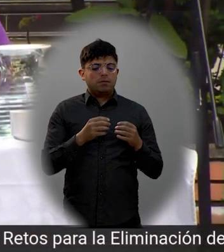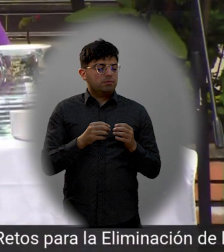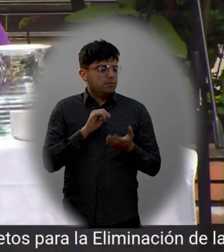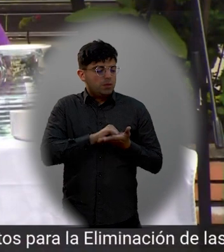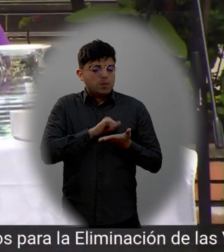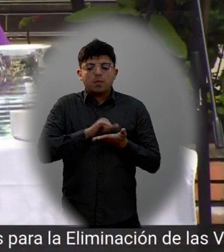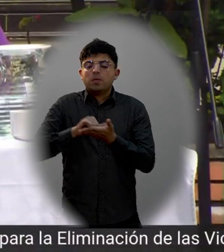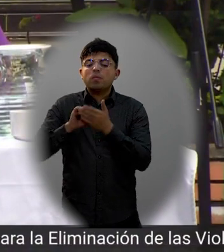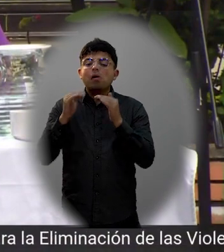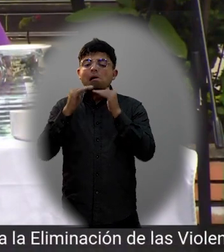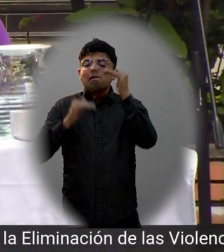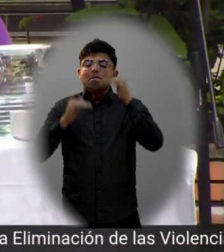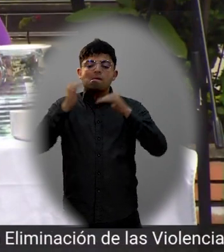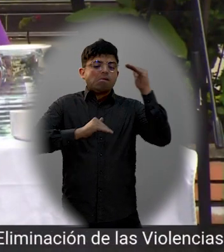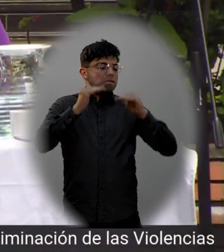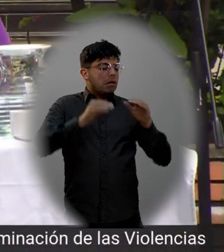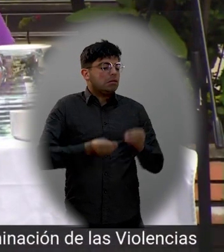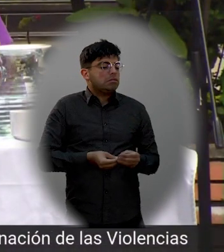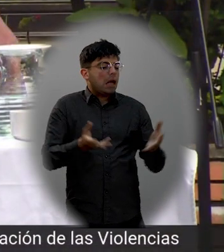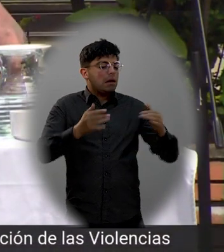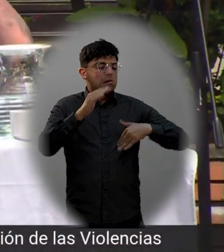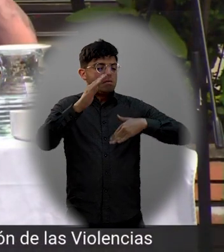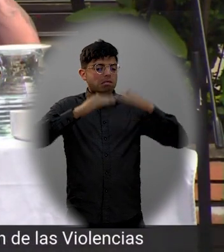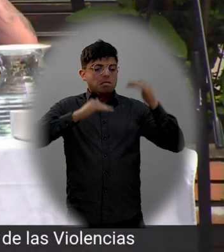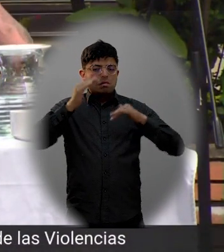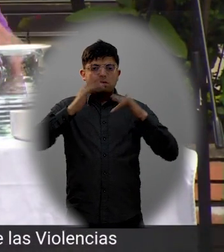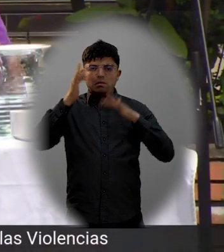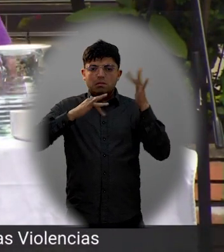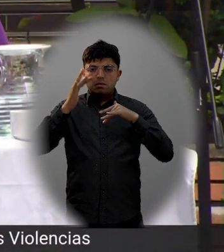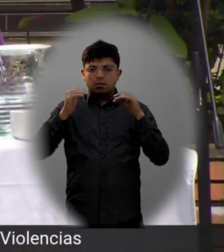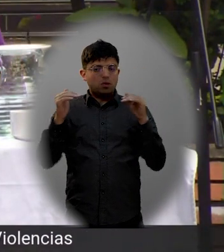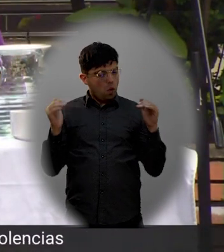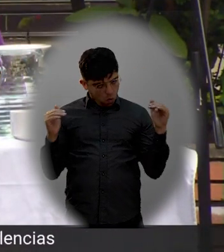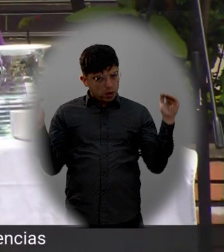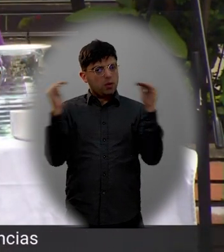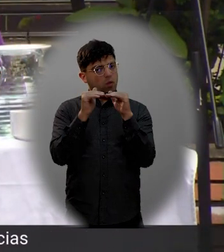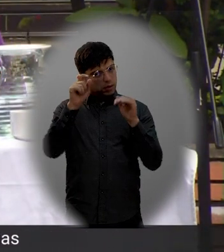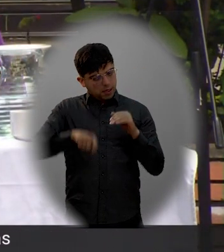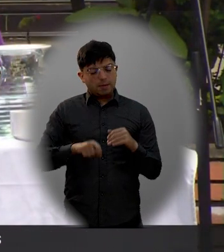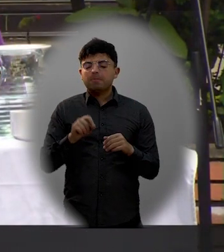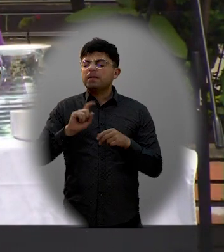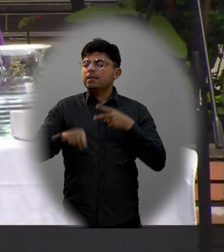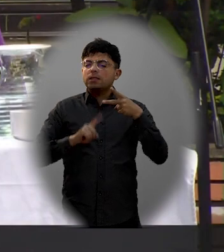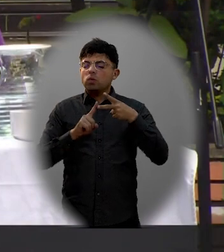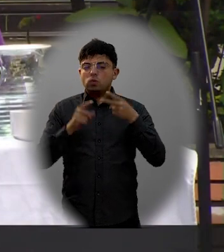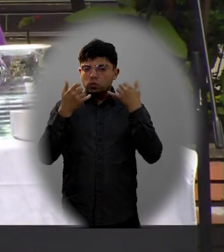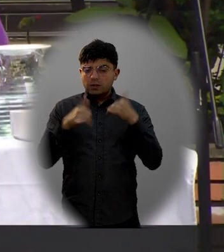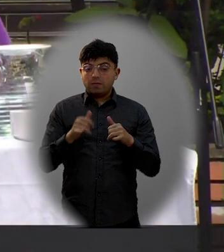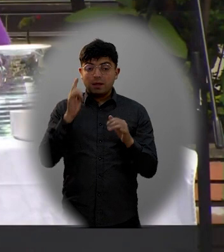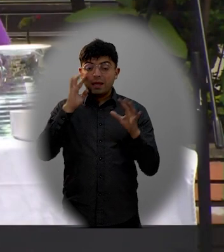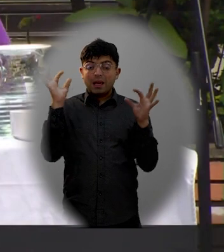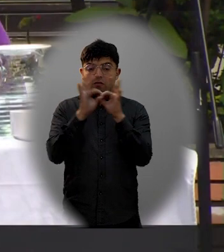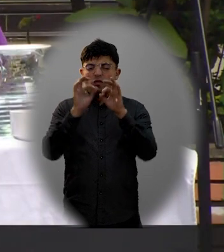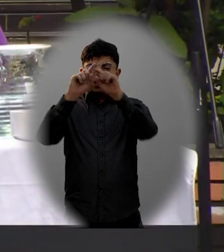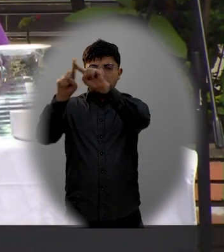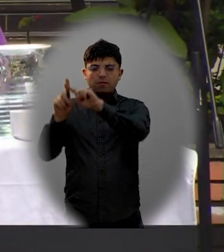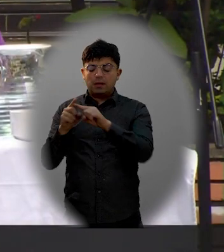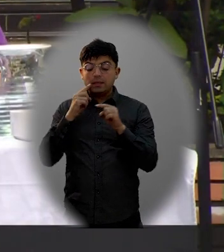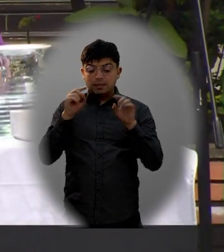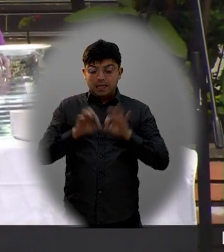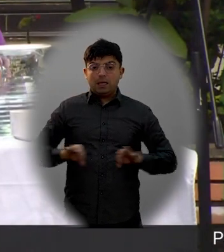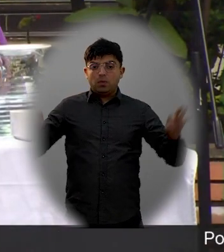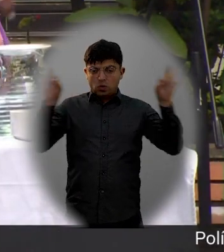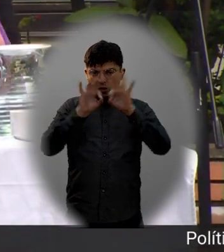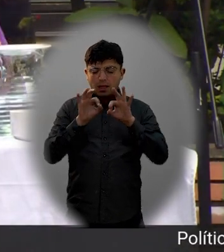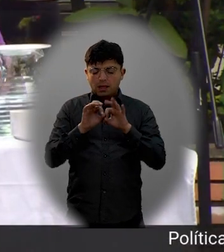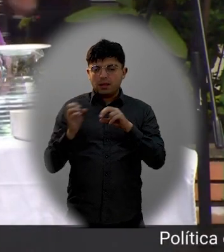reproducción de la desigualdad. Y para terminar, hay algo que tenemos que tener en cuenta, y es que el enfoque diferencial es